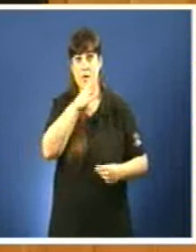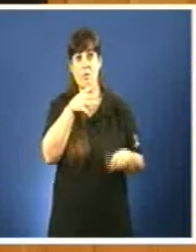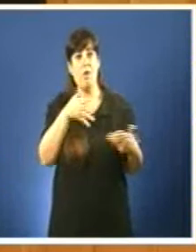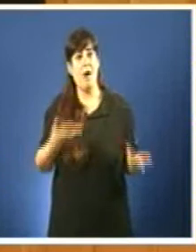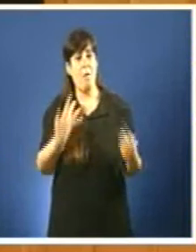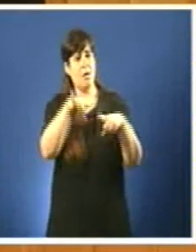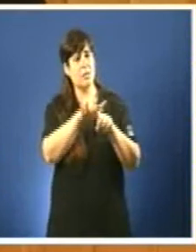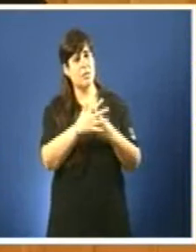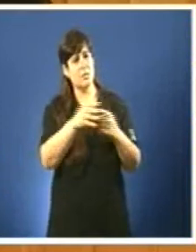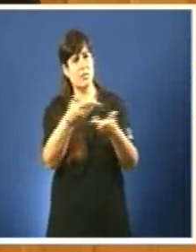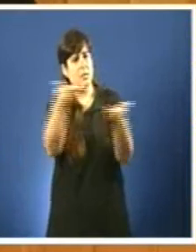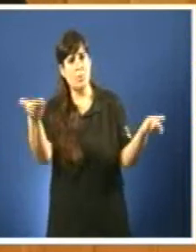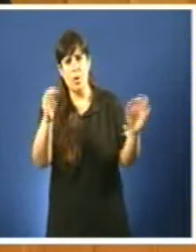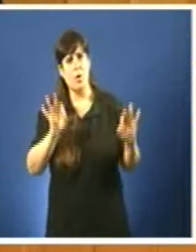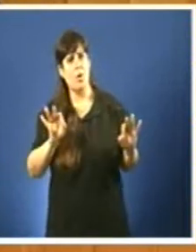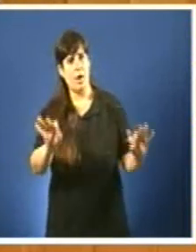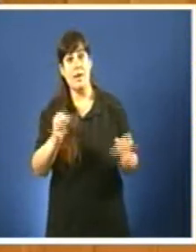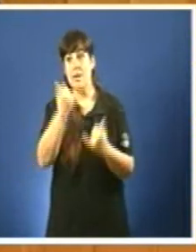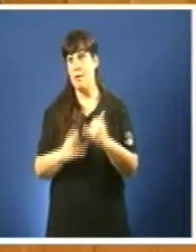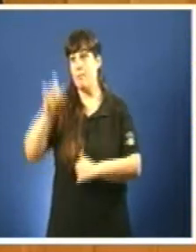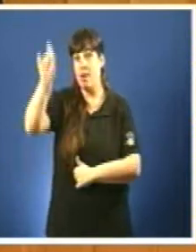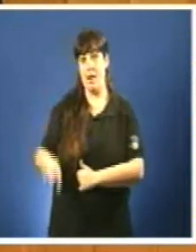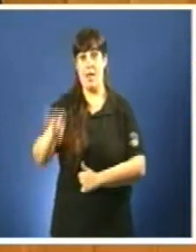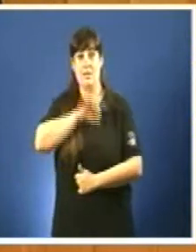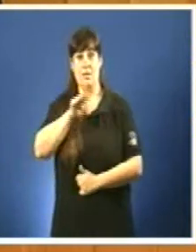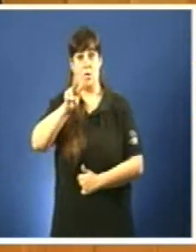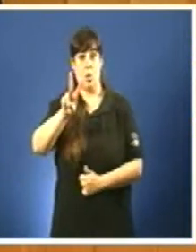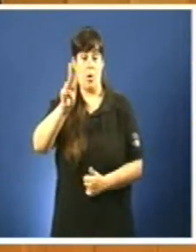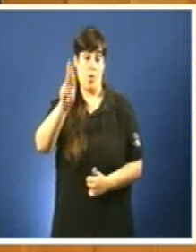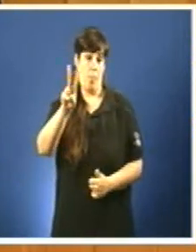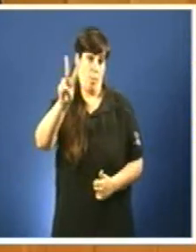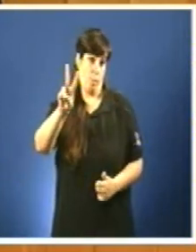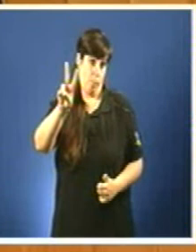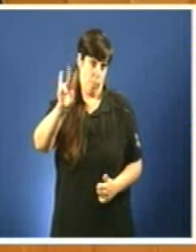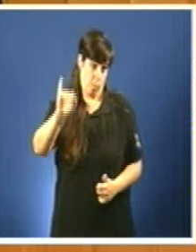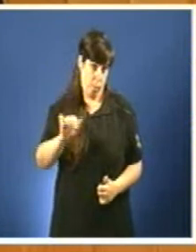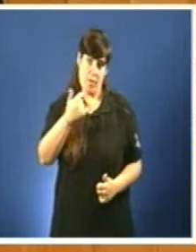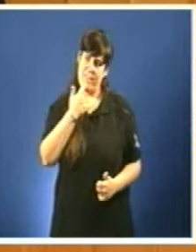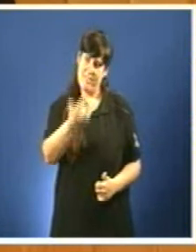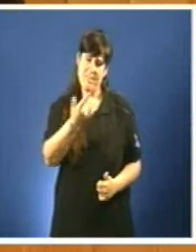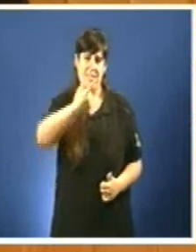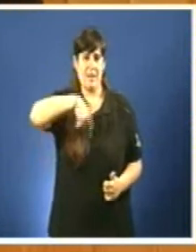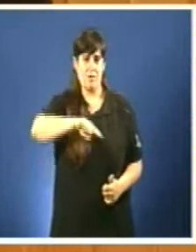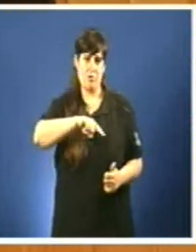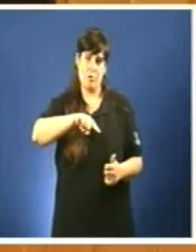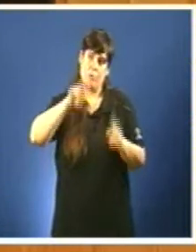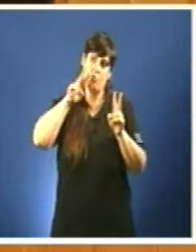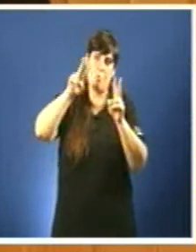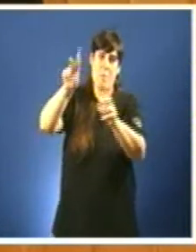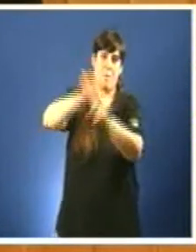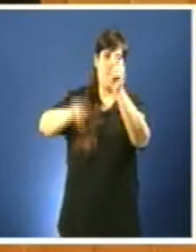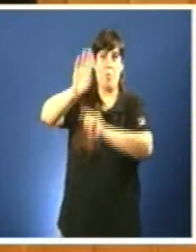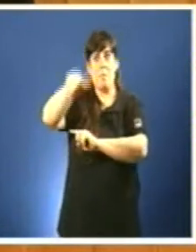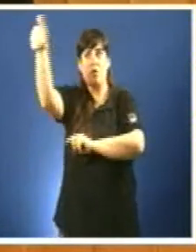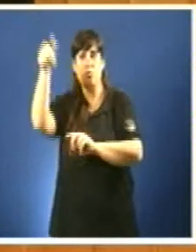vostede dixese, señor Puig, que vemos a palla no ollo alleo en vez de ver a viga no propio. E